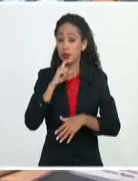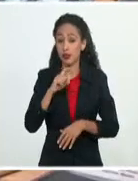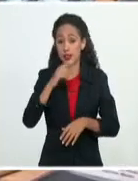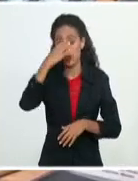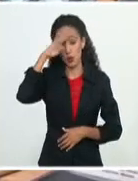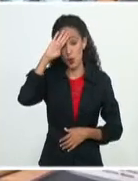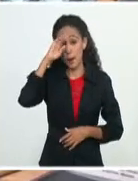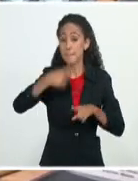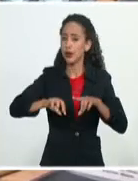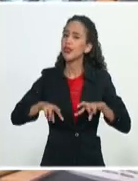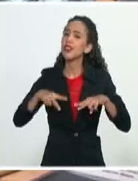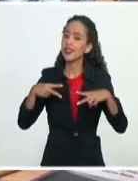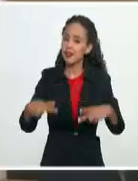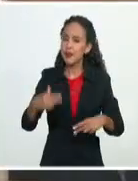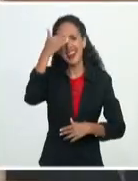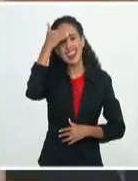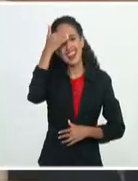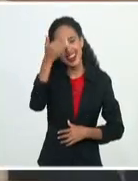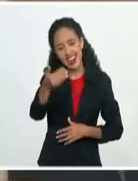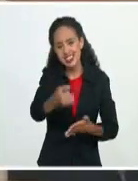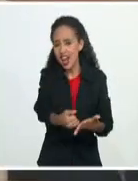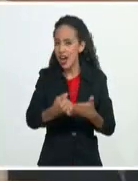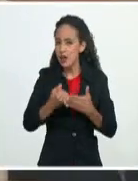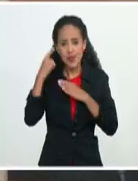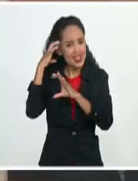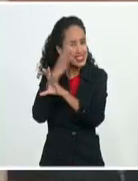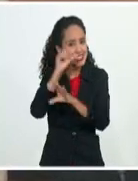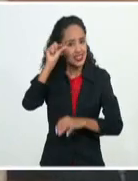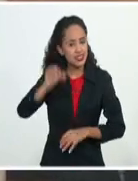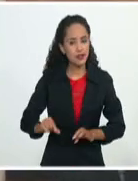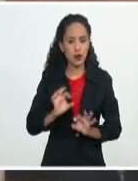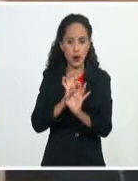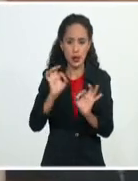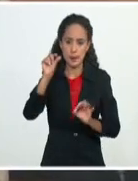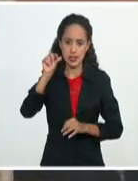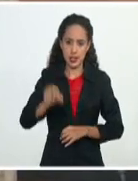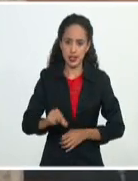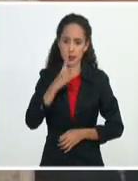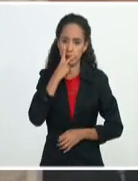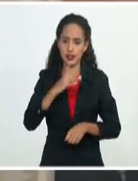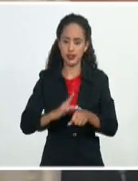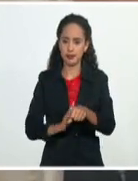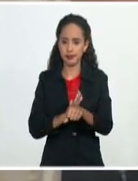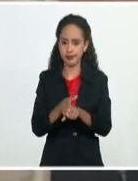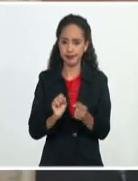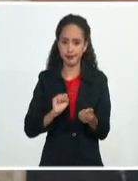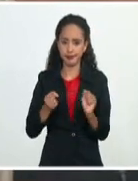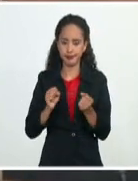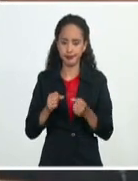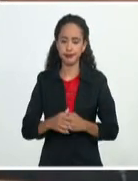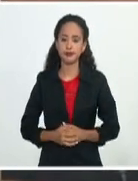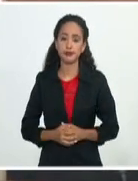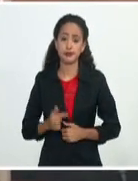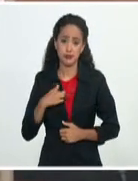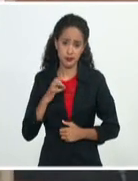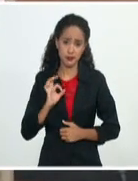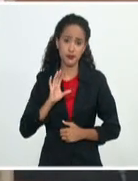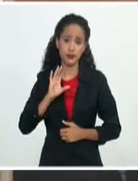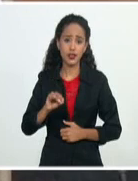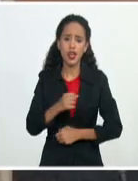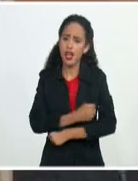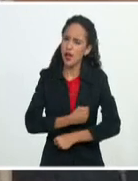destacó el aporte de científicos y expertos en el combate a la epidemia. Hay un reconocimiento también al esfuerzo que han hecho, a las